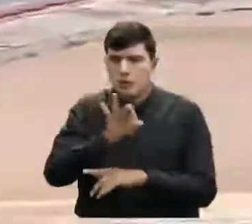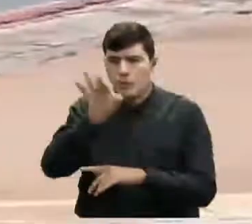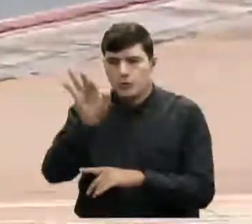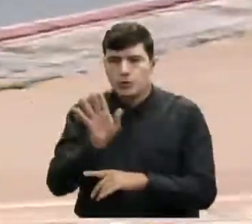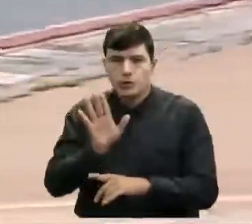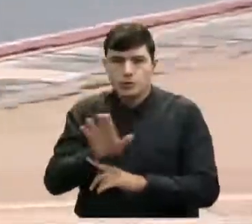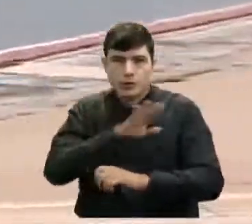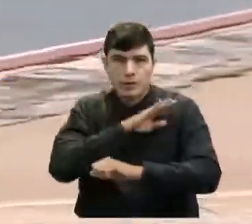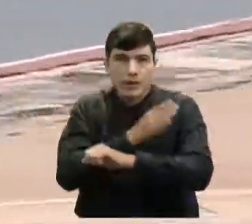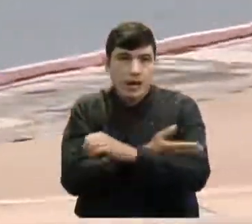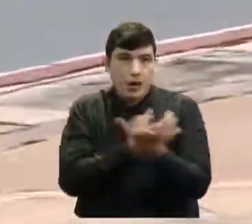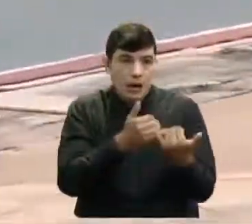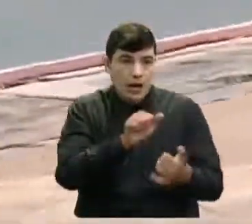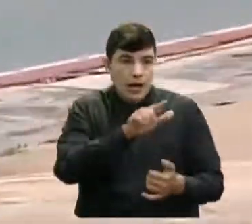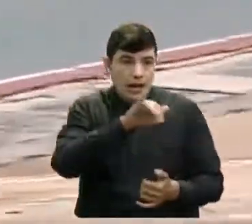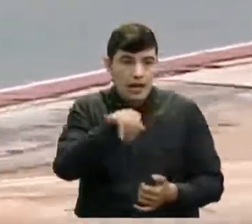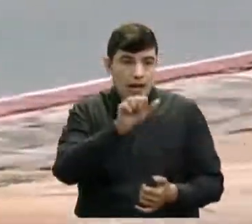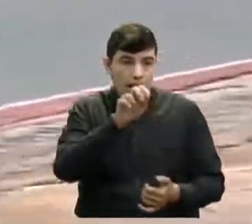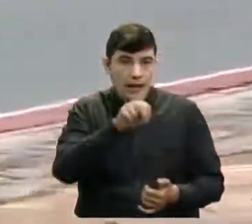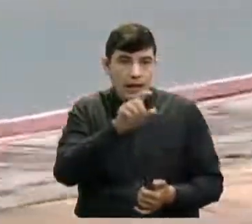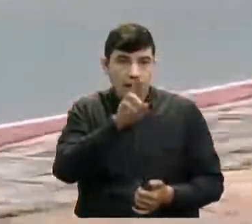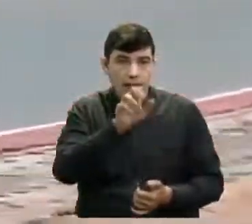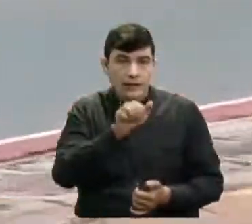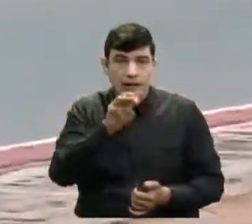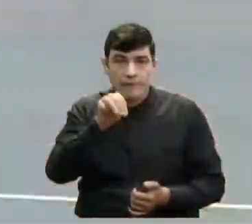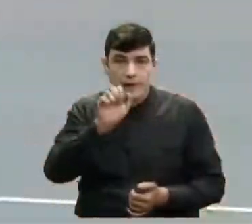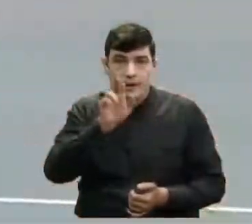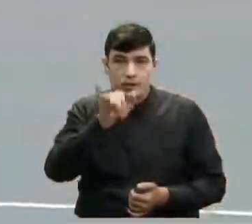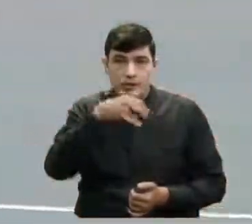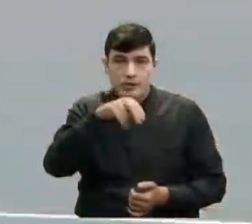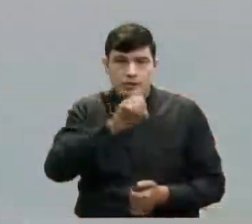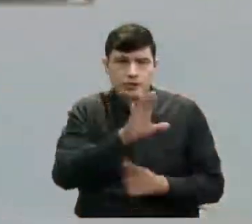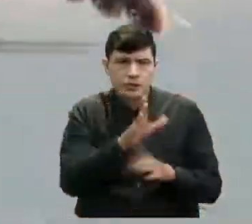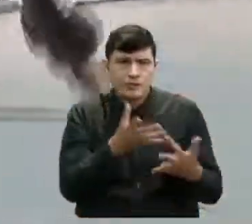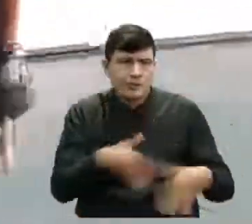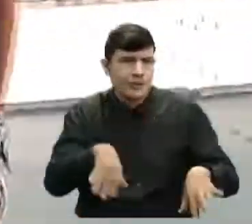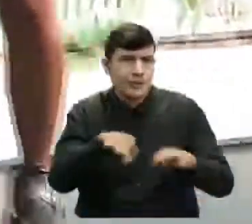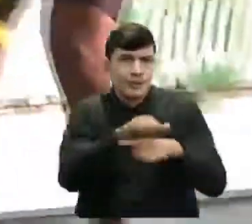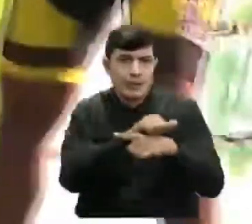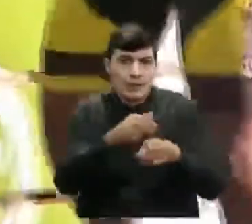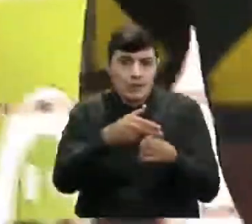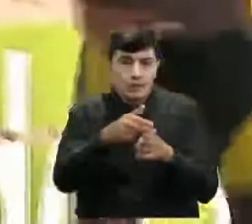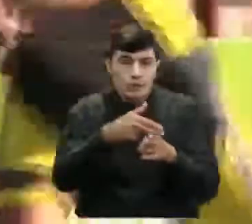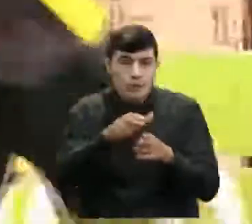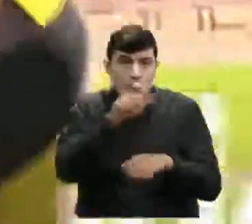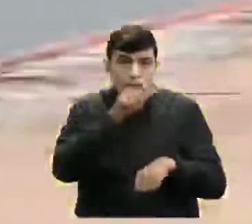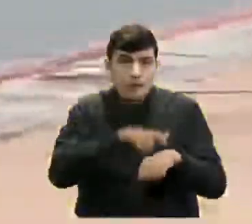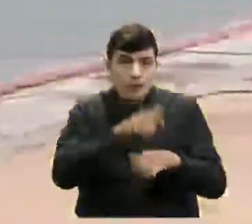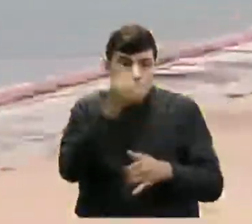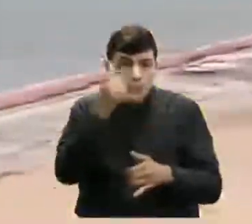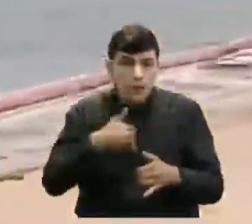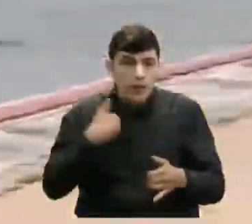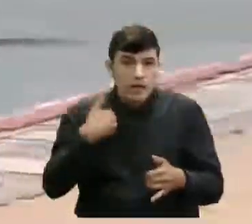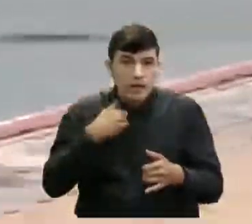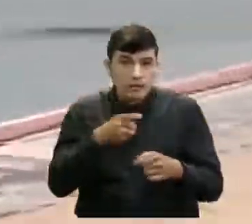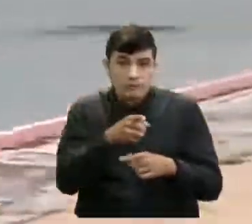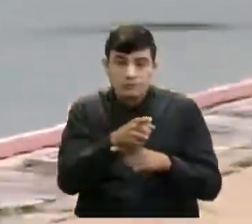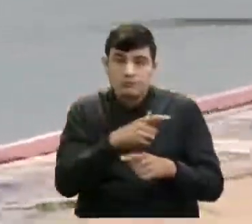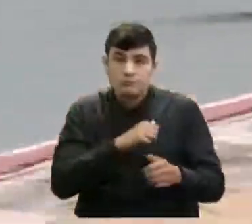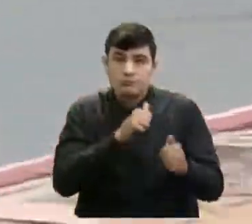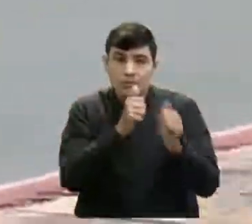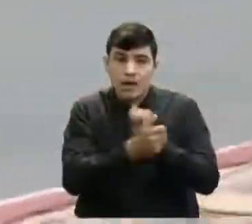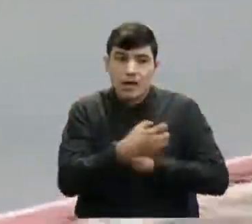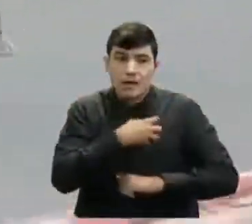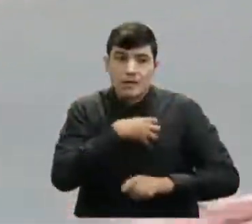para alejandra mariño este retorno a entrenamientos es vital es su última temporada como juvenil y tiene fuertes posibilidades de